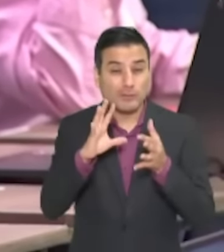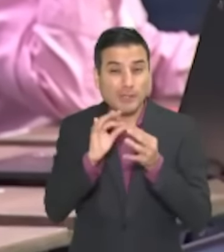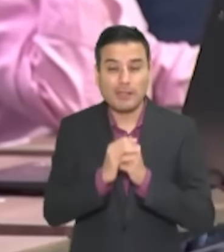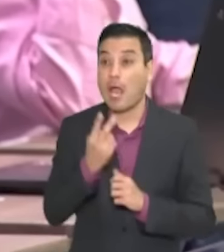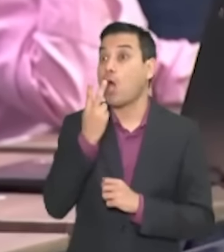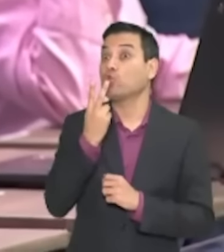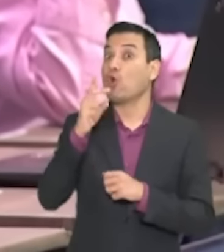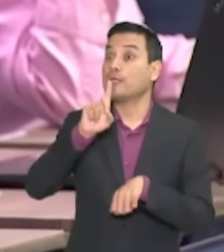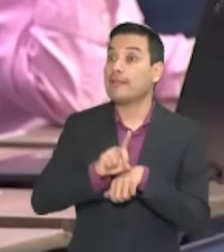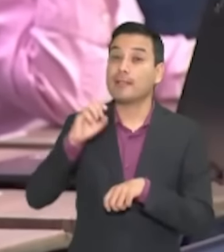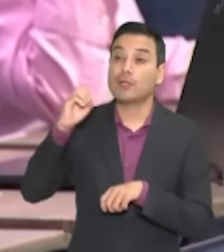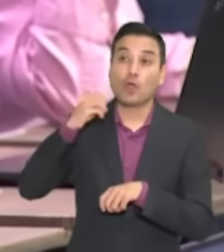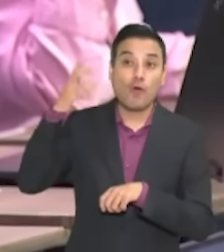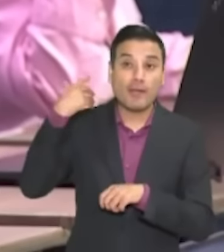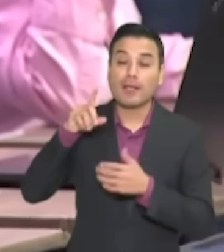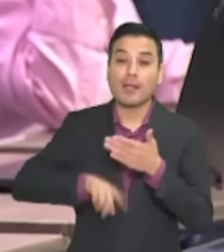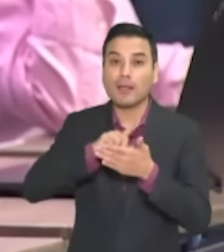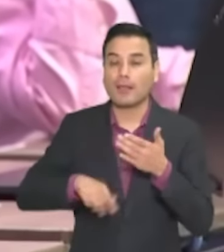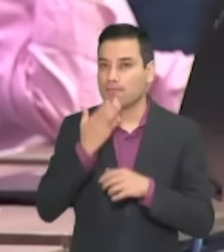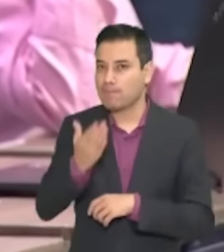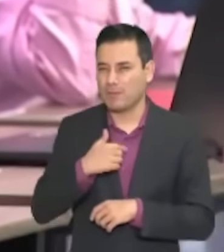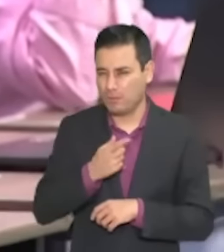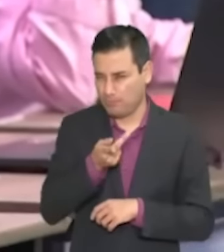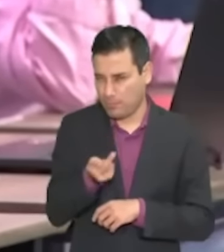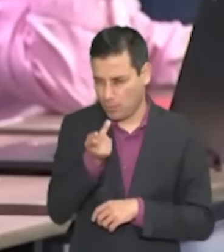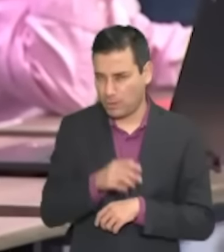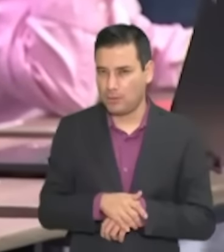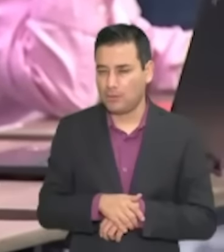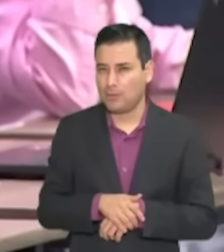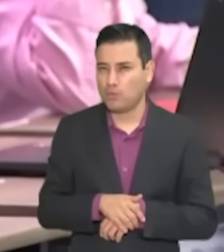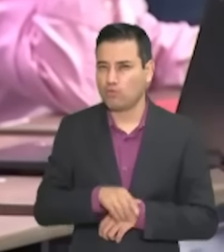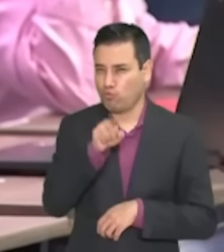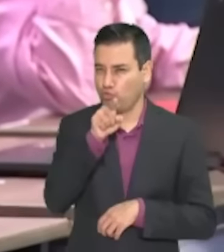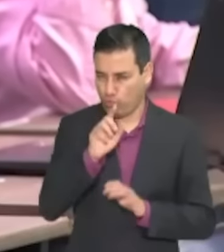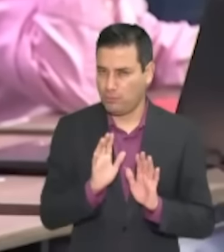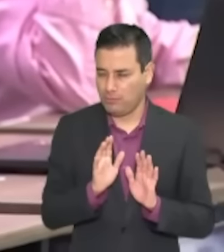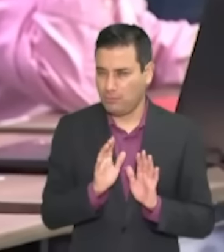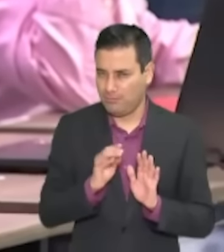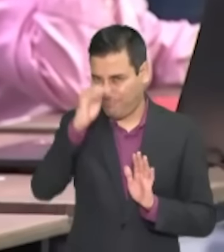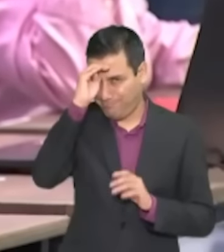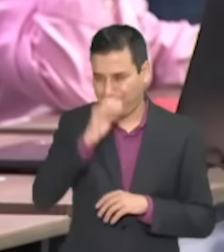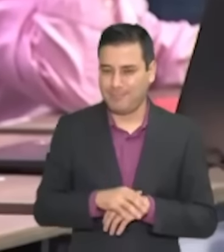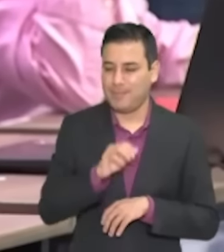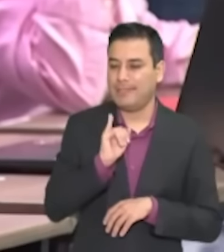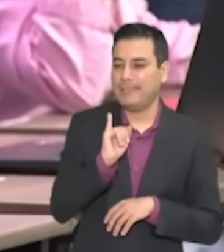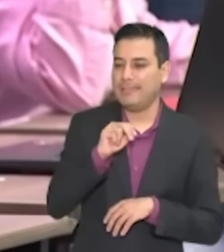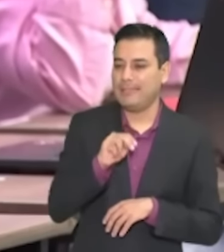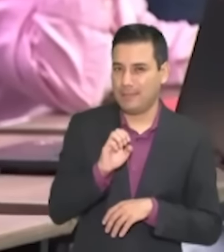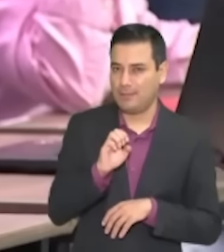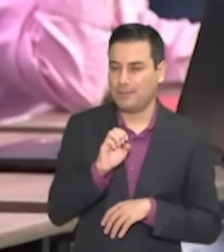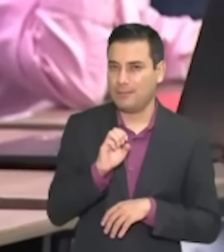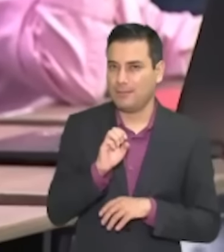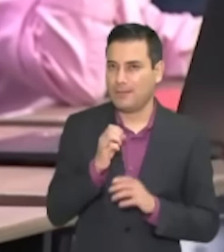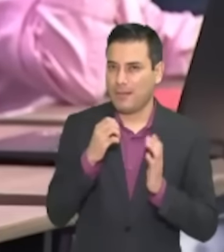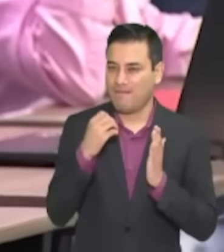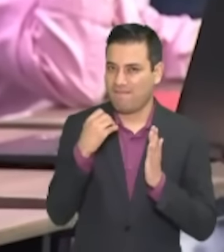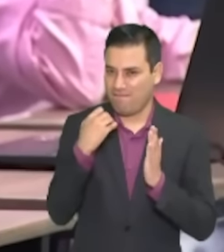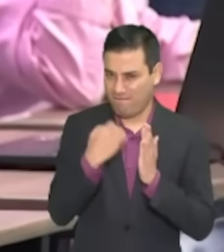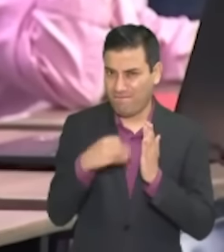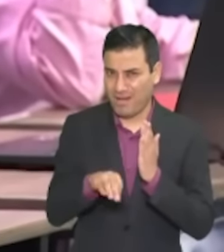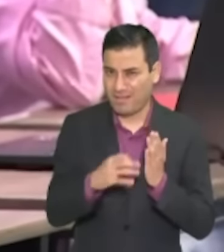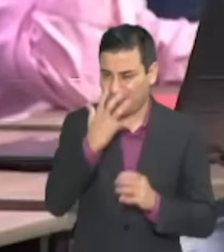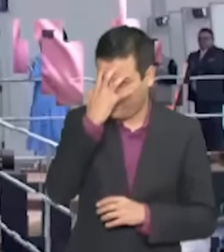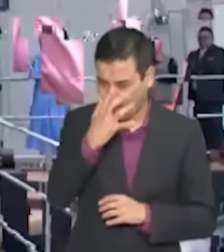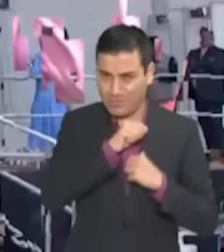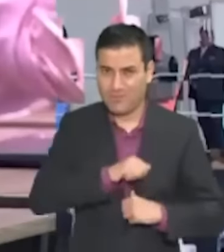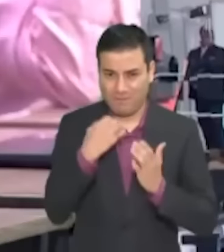las conferencias de prensa. Yo quisiera preguntarle si usted, en un sentido de autocrítica, no cree que al INE le faltó pues a su autoridad y a sus